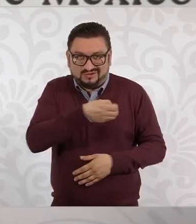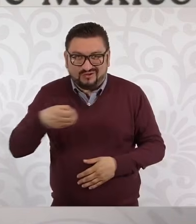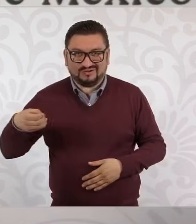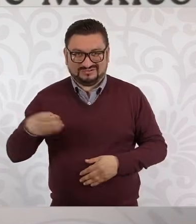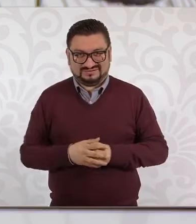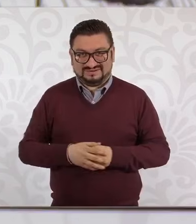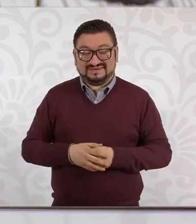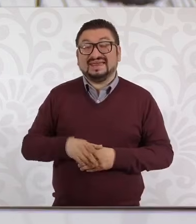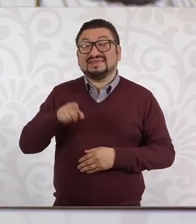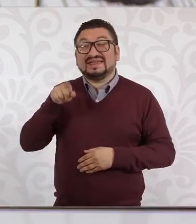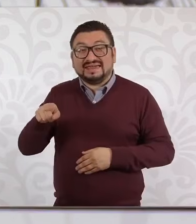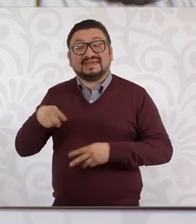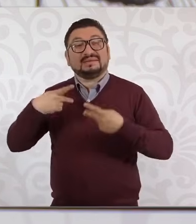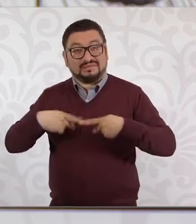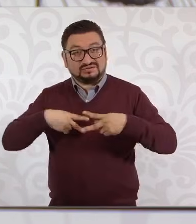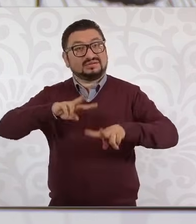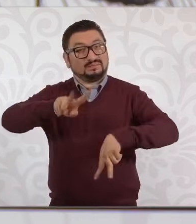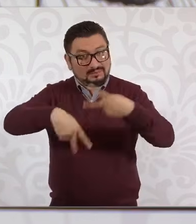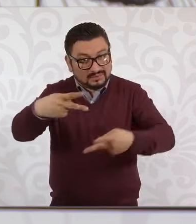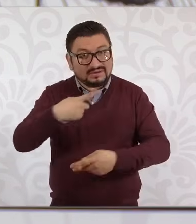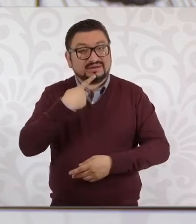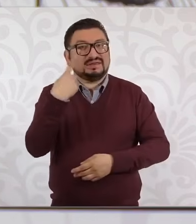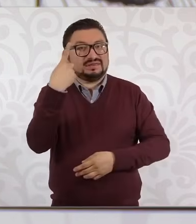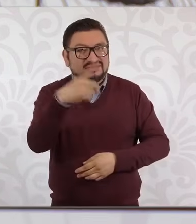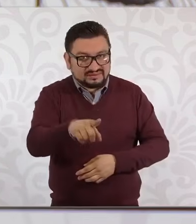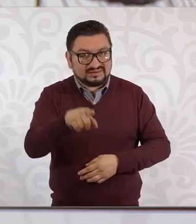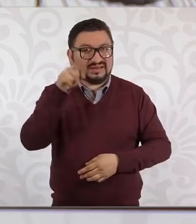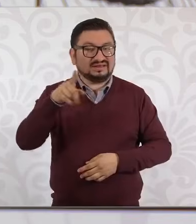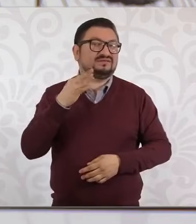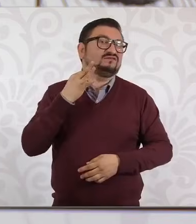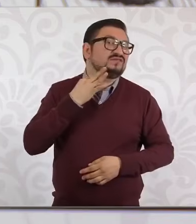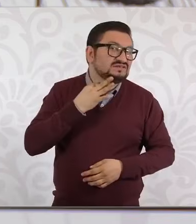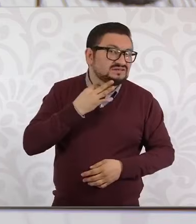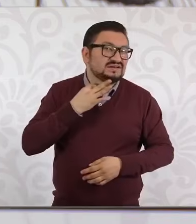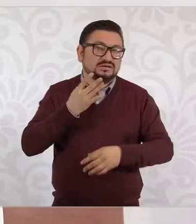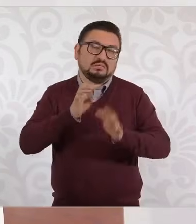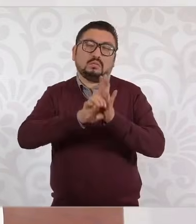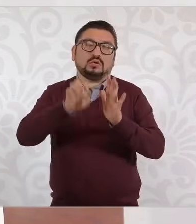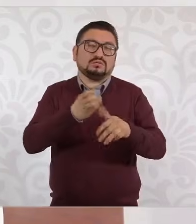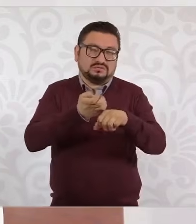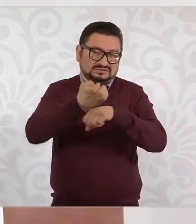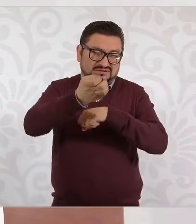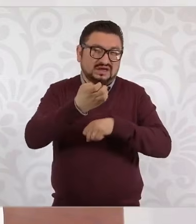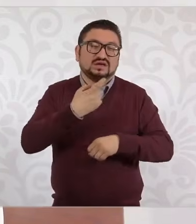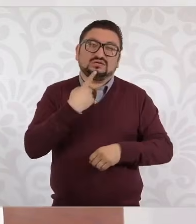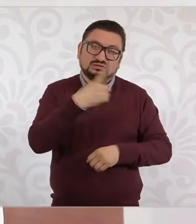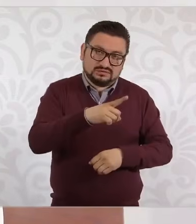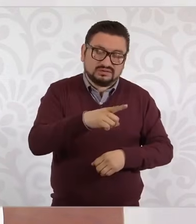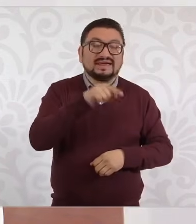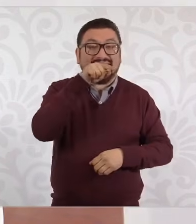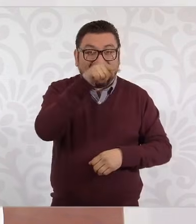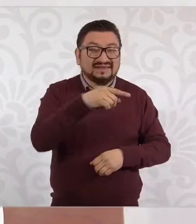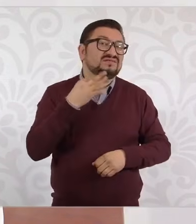La persona tendría que haber ido a levantar una denuncia a la Fiscalía Estatal, por ejemplo, la Fiscalía